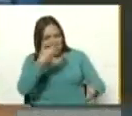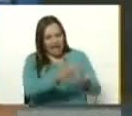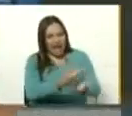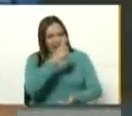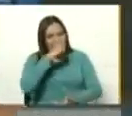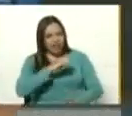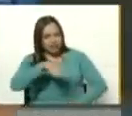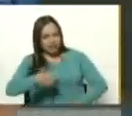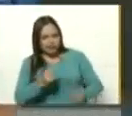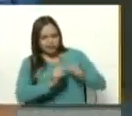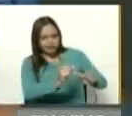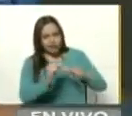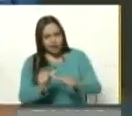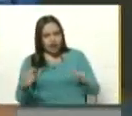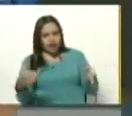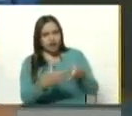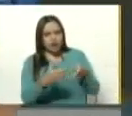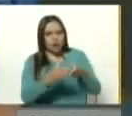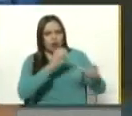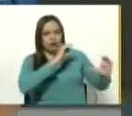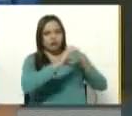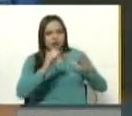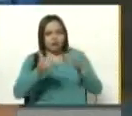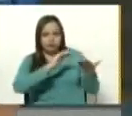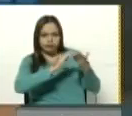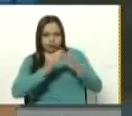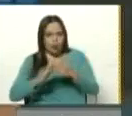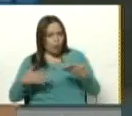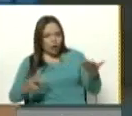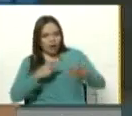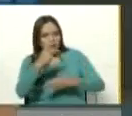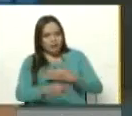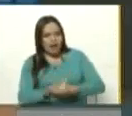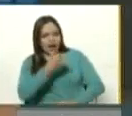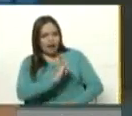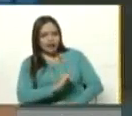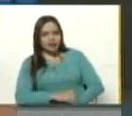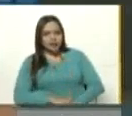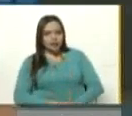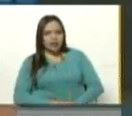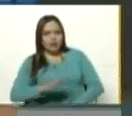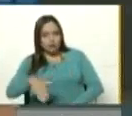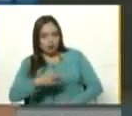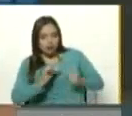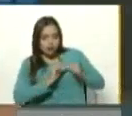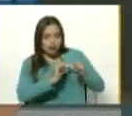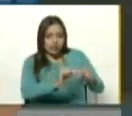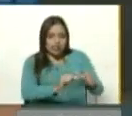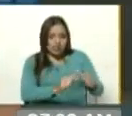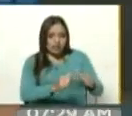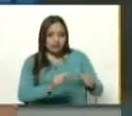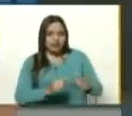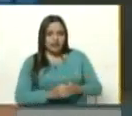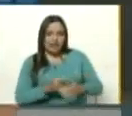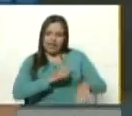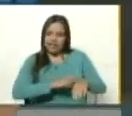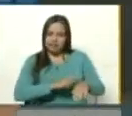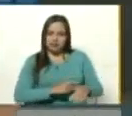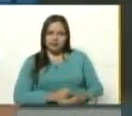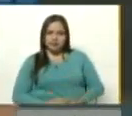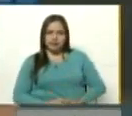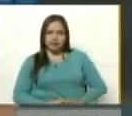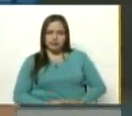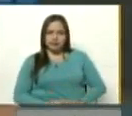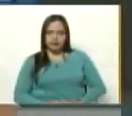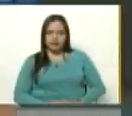los medios comunitarios y alternativos? ¿Cuál es el plan que tiene el para poderse permanecer en el tiempo? Bueno,